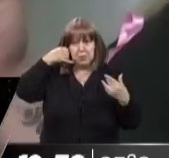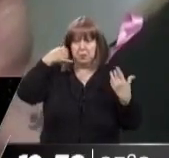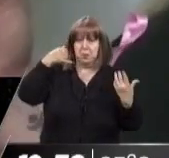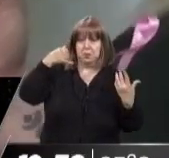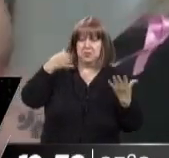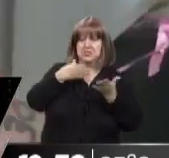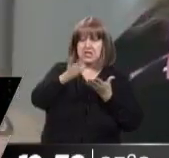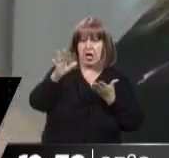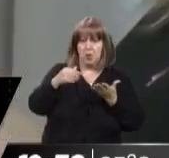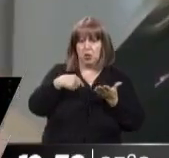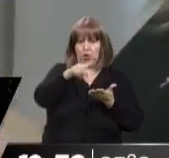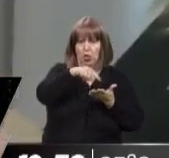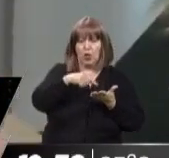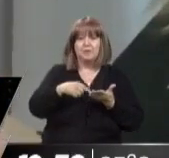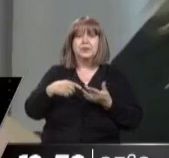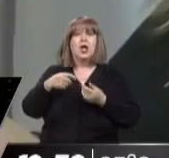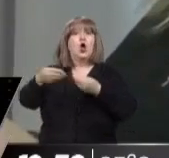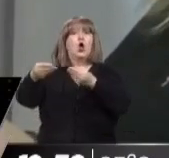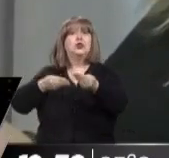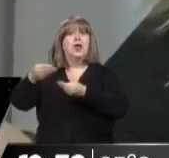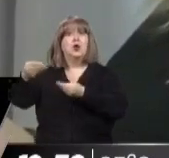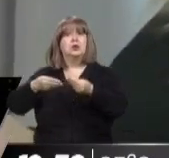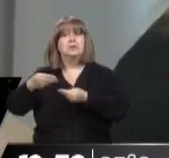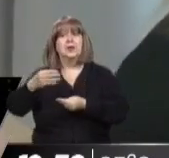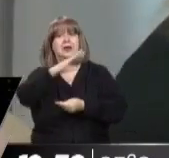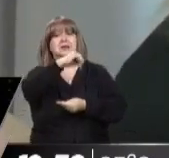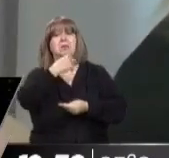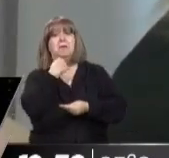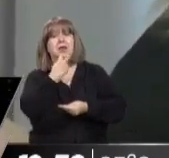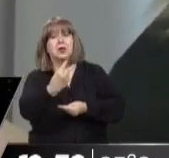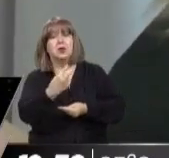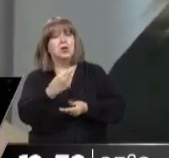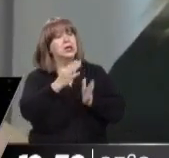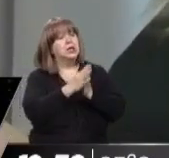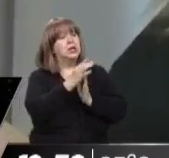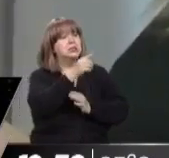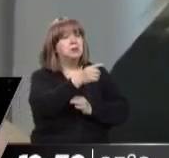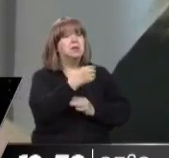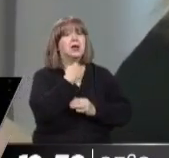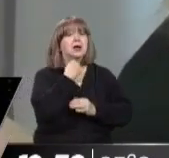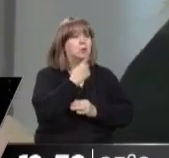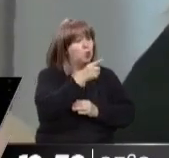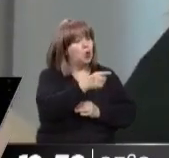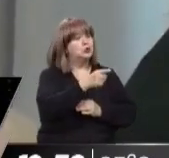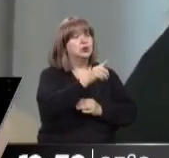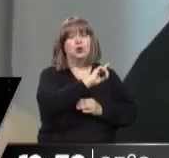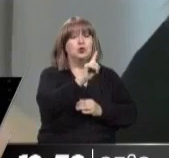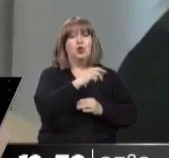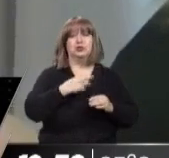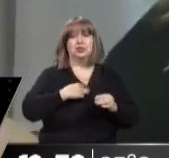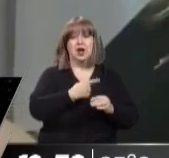hacer que cambiar de opinión Sí incluso delante de mi hijo me dijo que